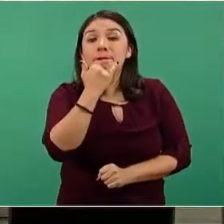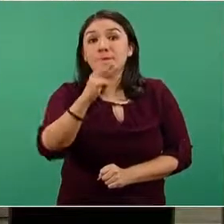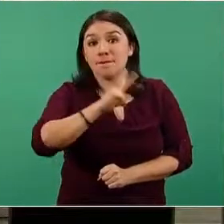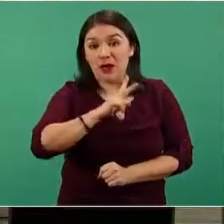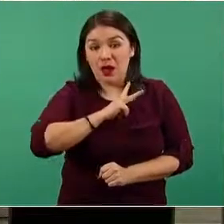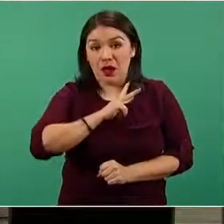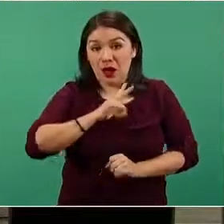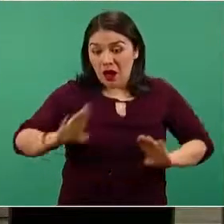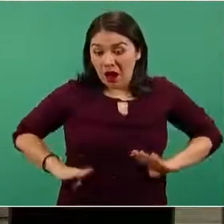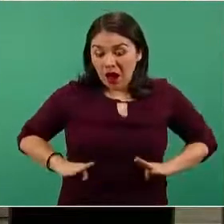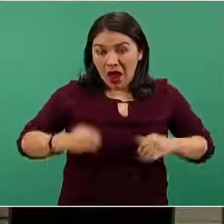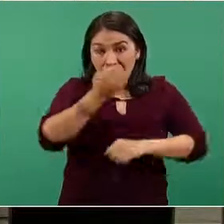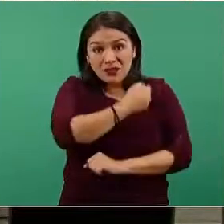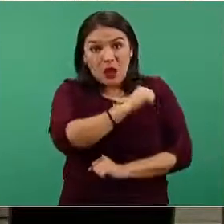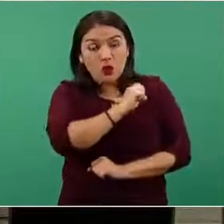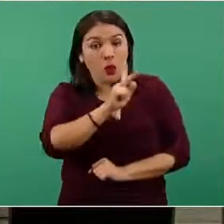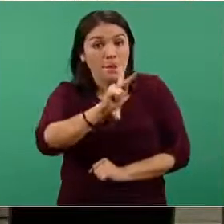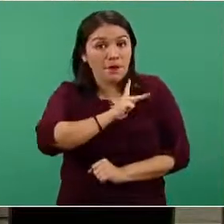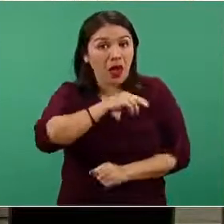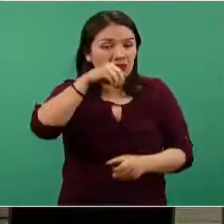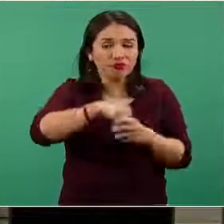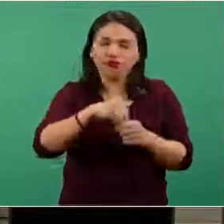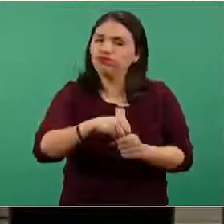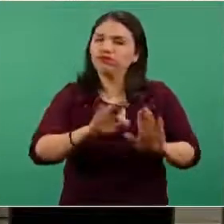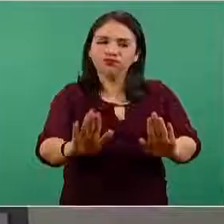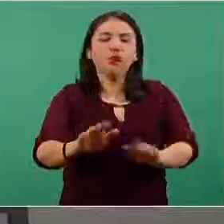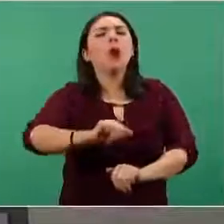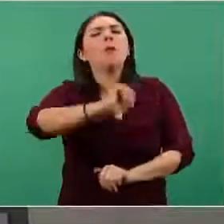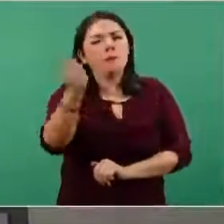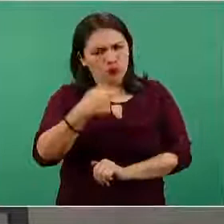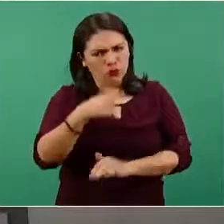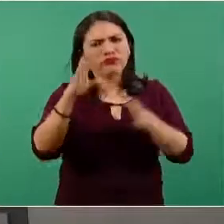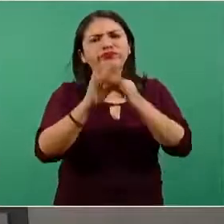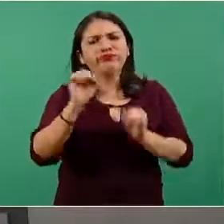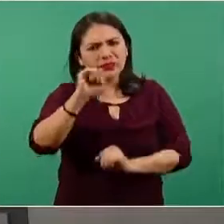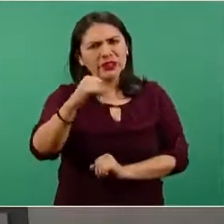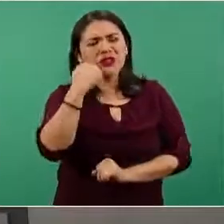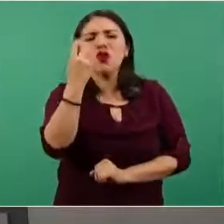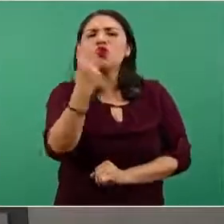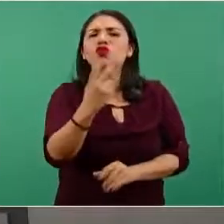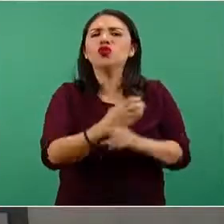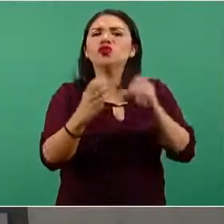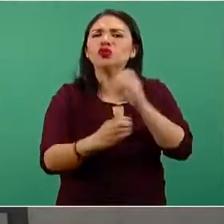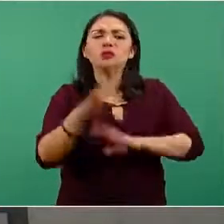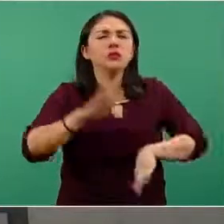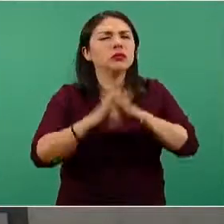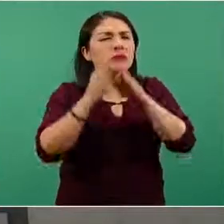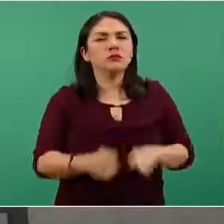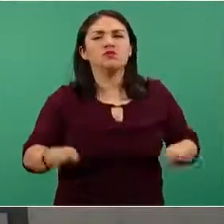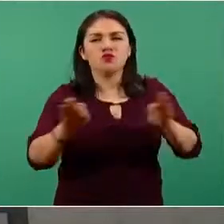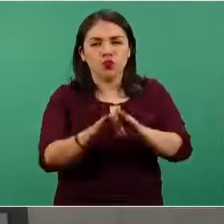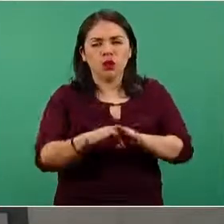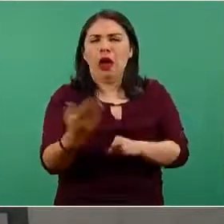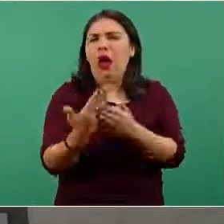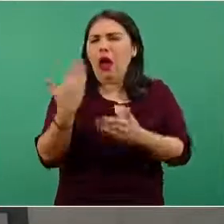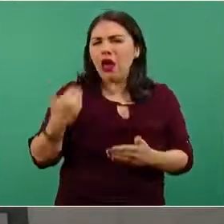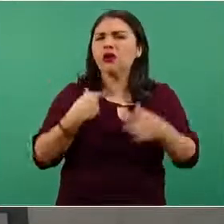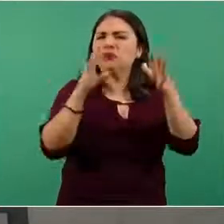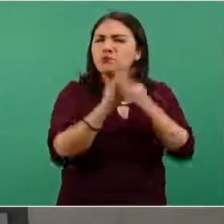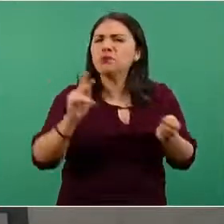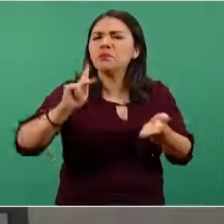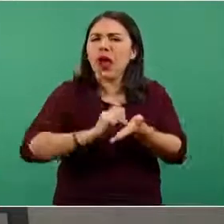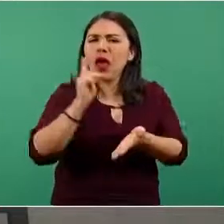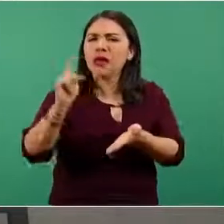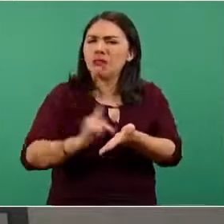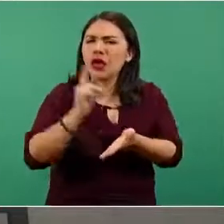particulares a mi condición o mi tratamiento. Lo que sí que me gustaría comentar son dos elementos fundamentales que hemos comentado varias